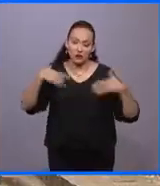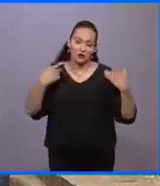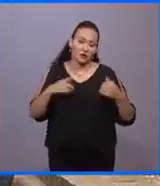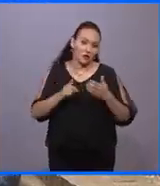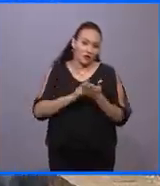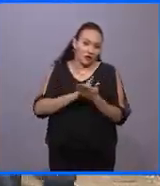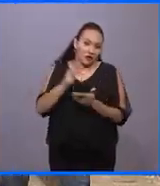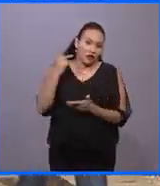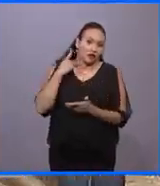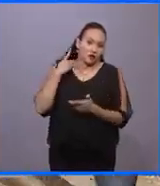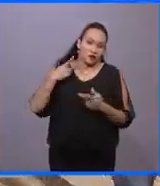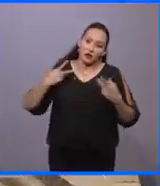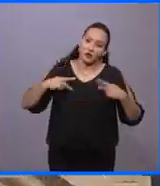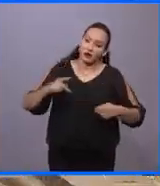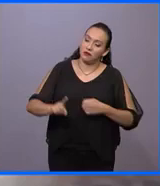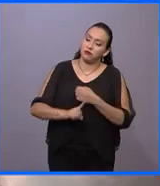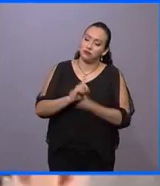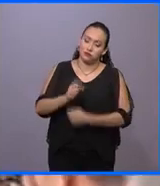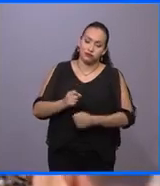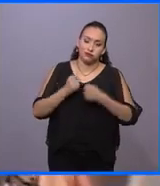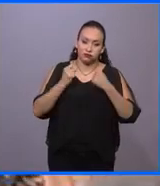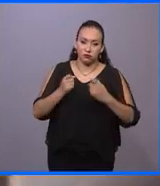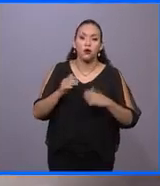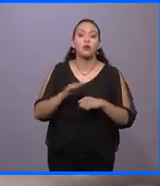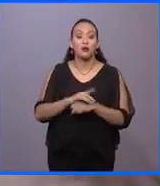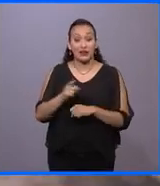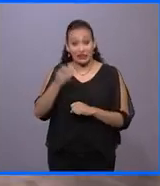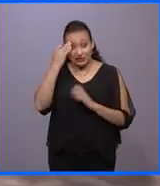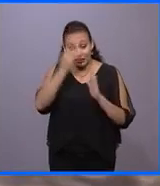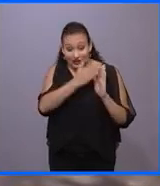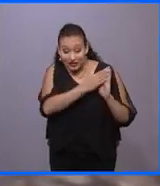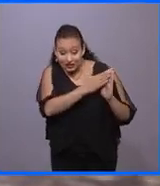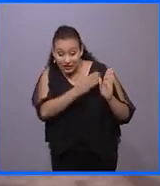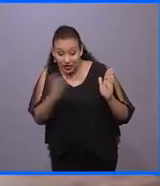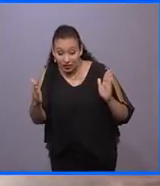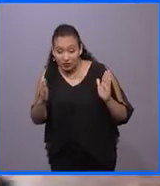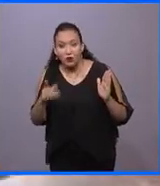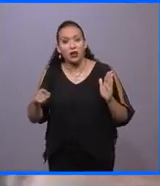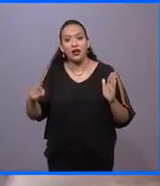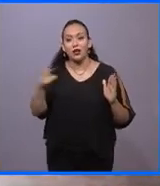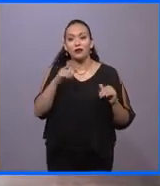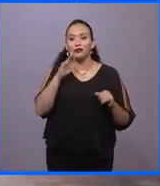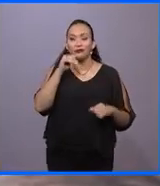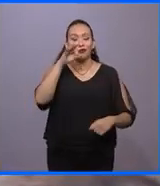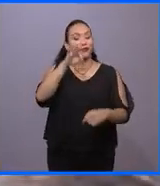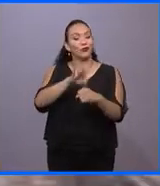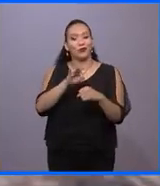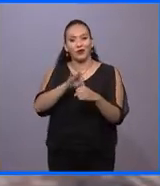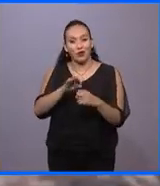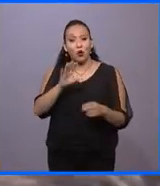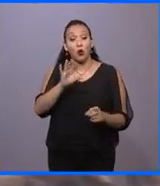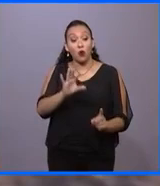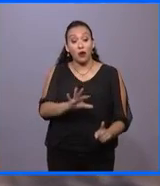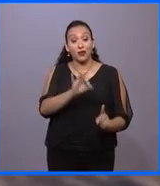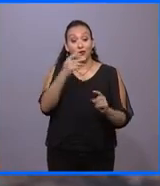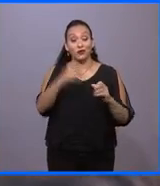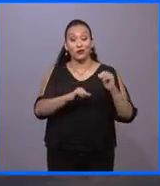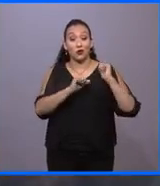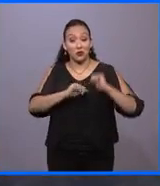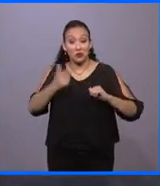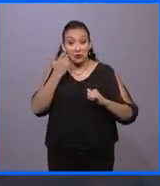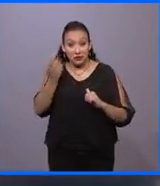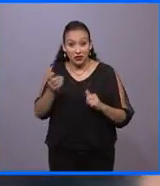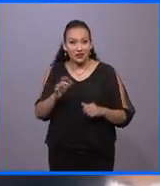los derechos políticos de la ciudadanía, ya que durante ese periodo no podrán celebrar elecciones y elegir a sus autoridades